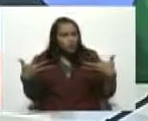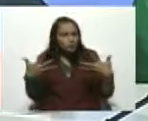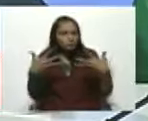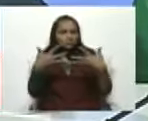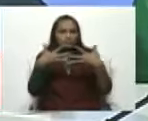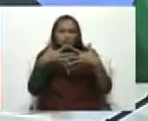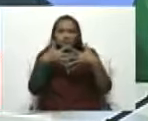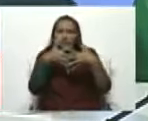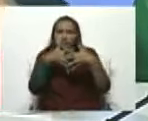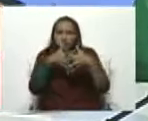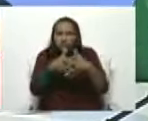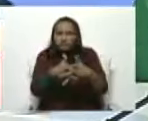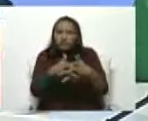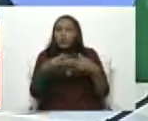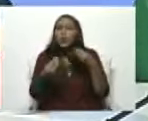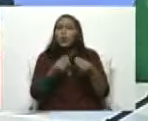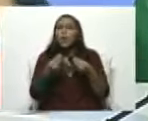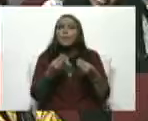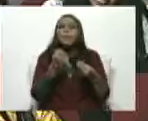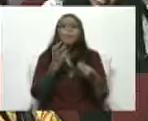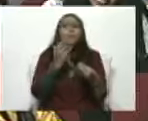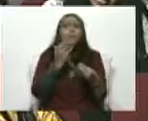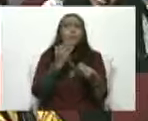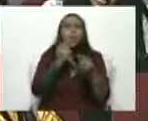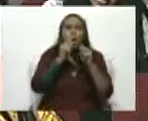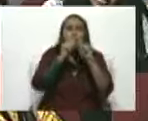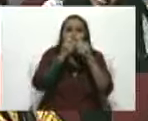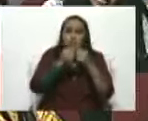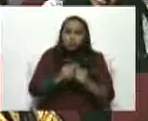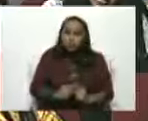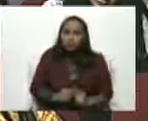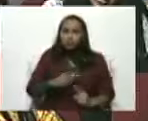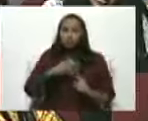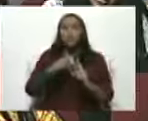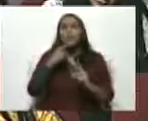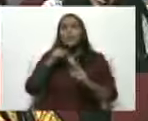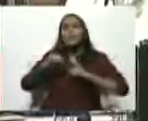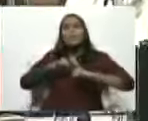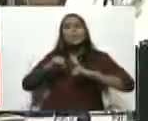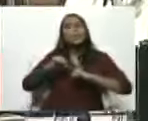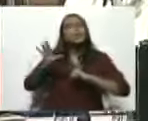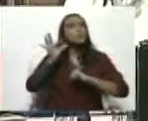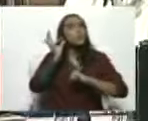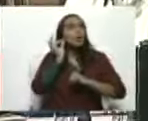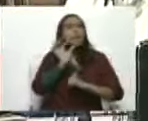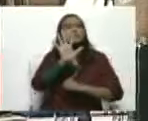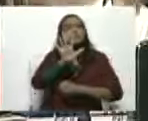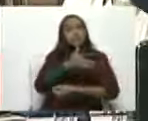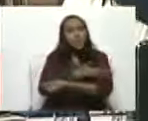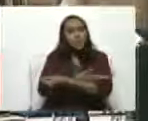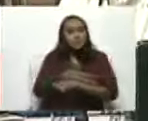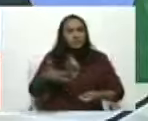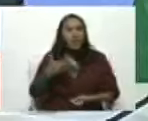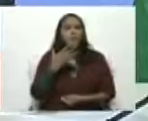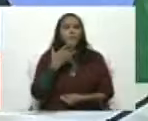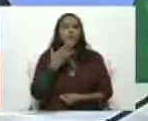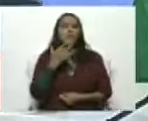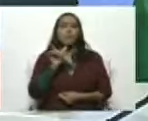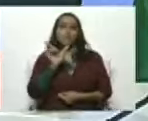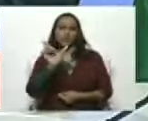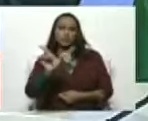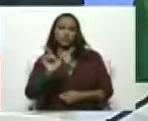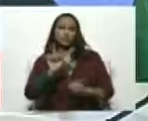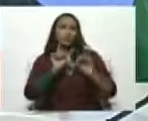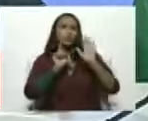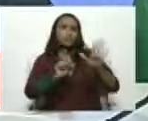A nosotros, si nosotros sumamos y decimos, el movimiento de mujeres tiene 5 millones y el PSUV tiene 6